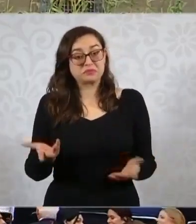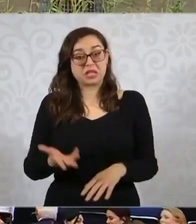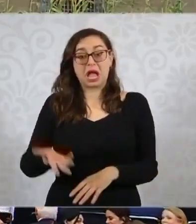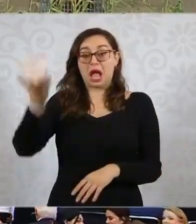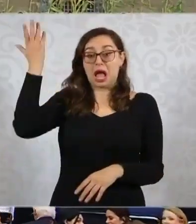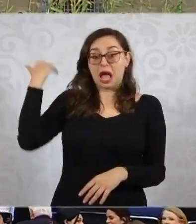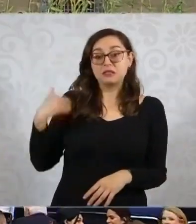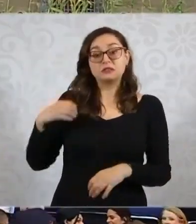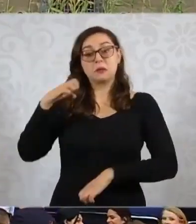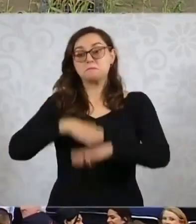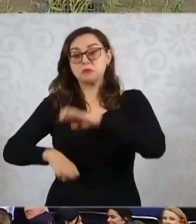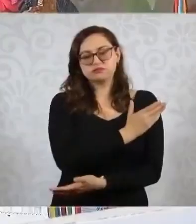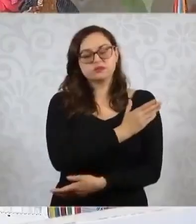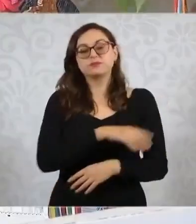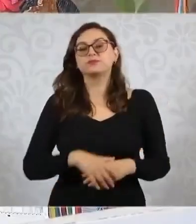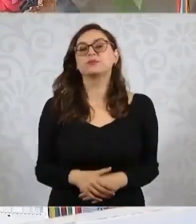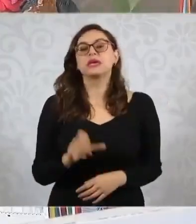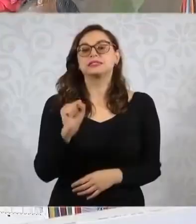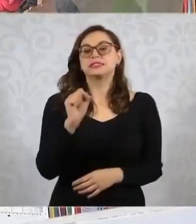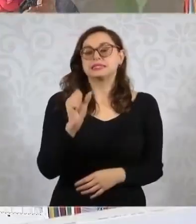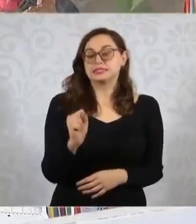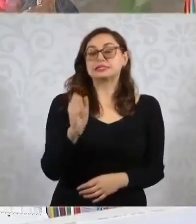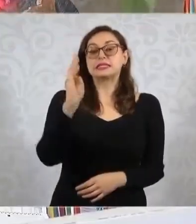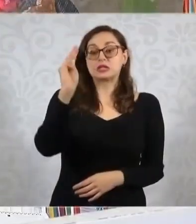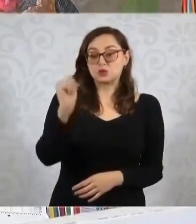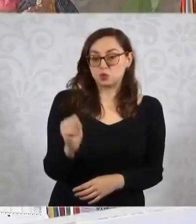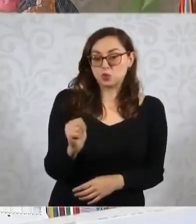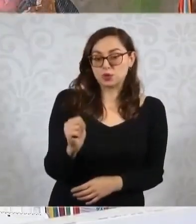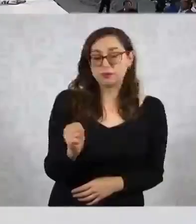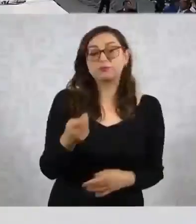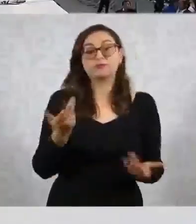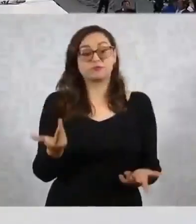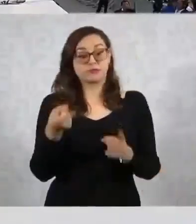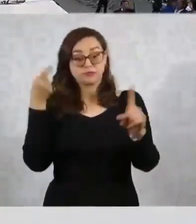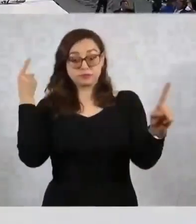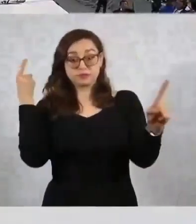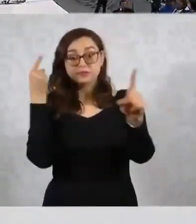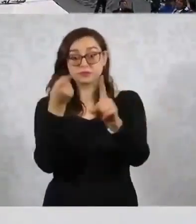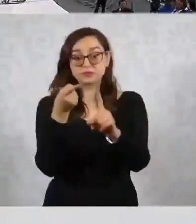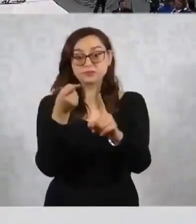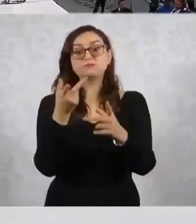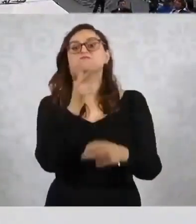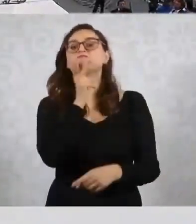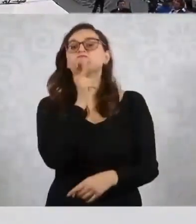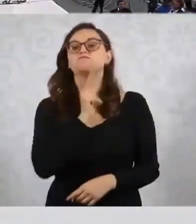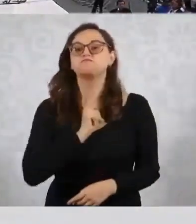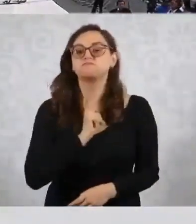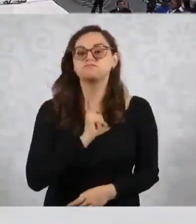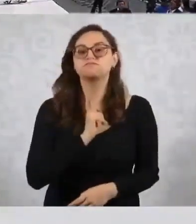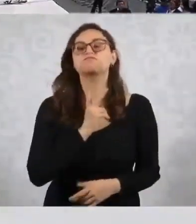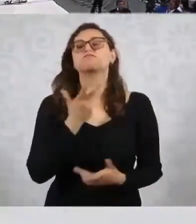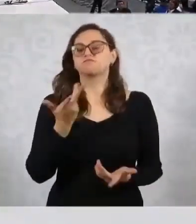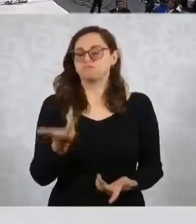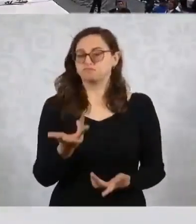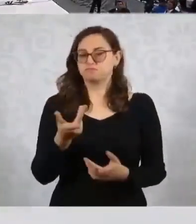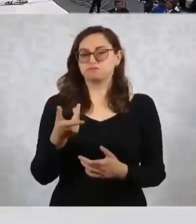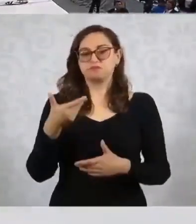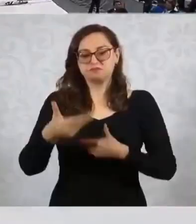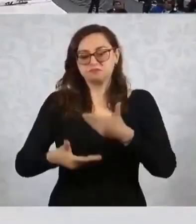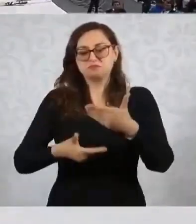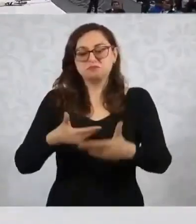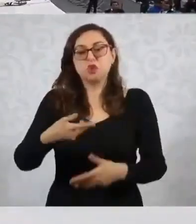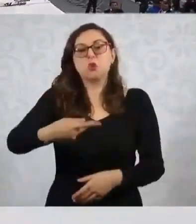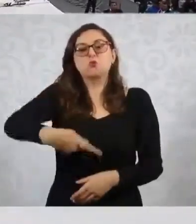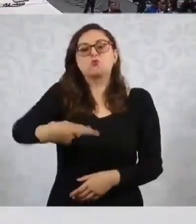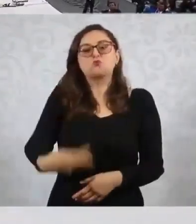las privatizaciones. El objetivo fundamental de la producción de petróleo seguirá siendo el